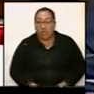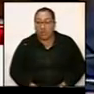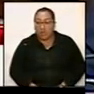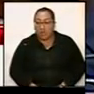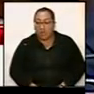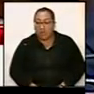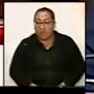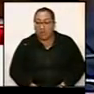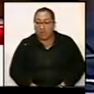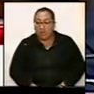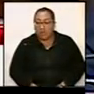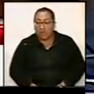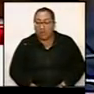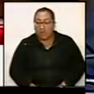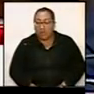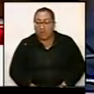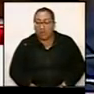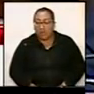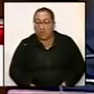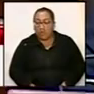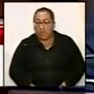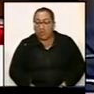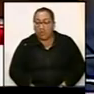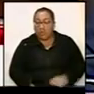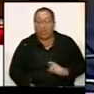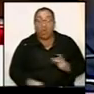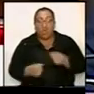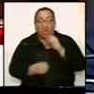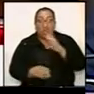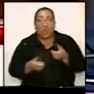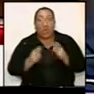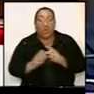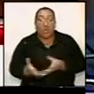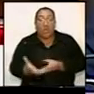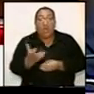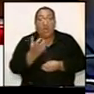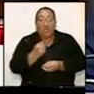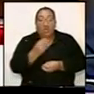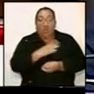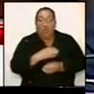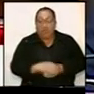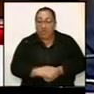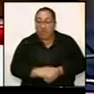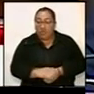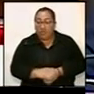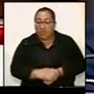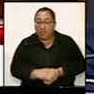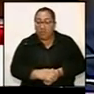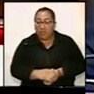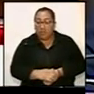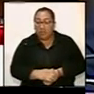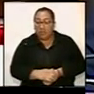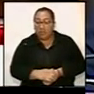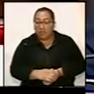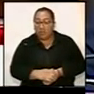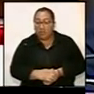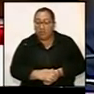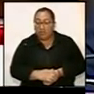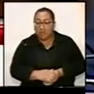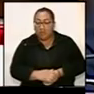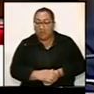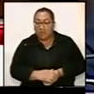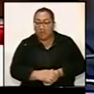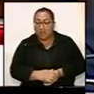tono de un colega que aquí lo dijo, cuando recibieron el gobierno, lo recibieron ustedes, y así